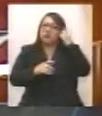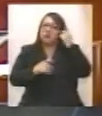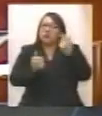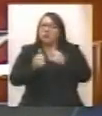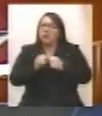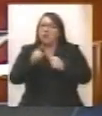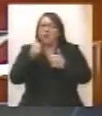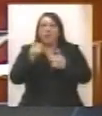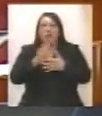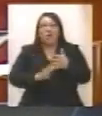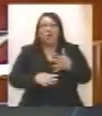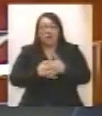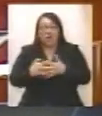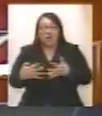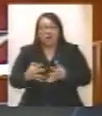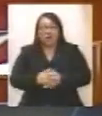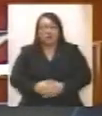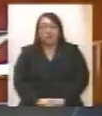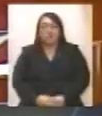adecuado horario.